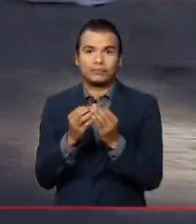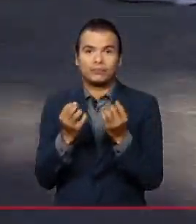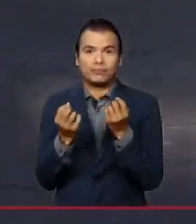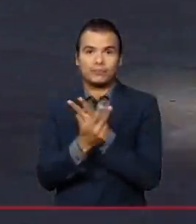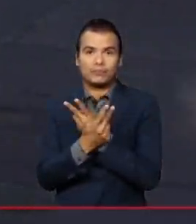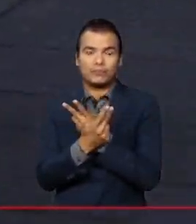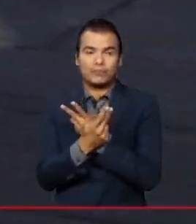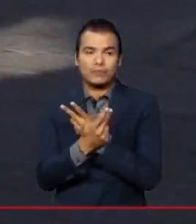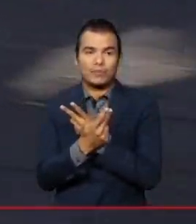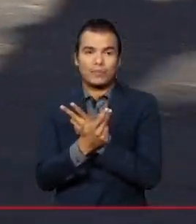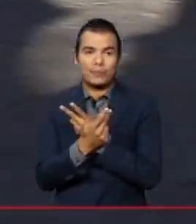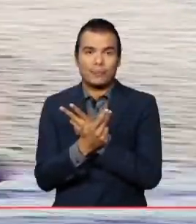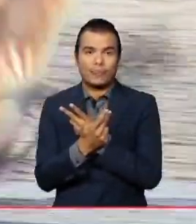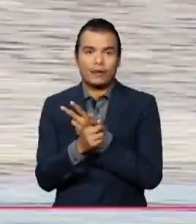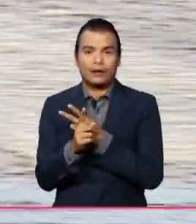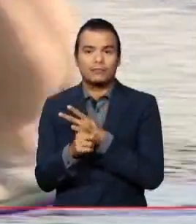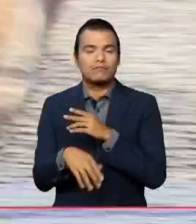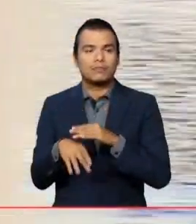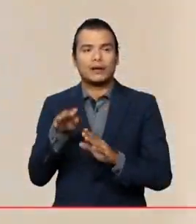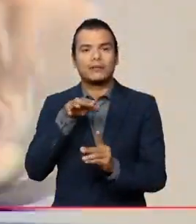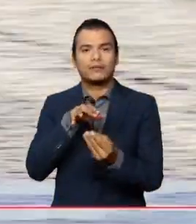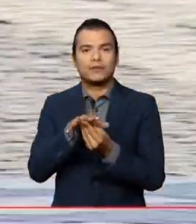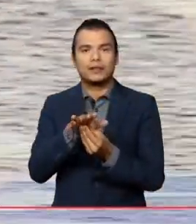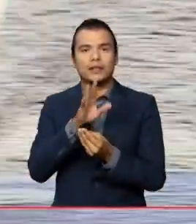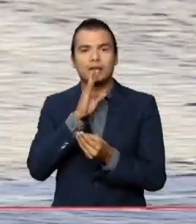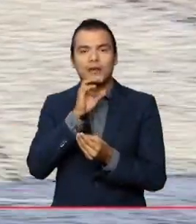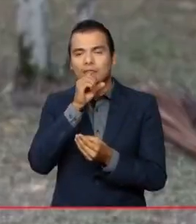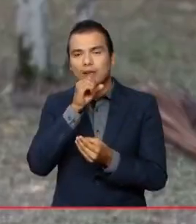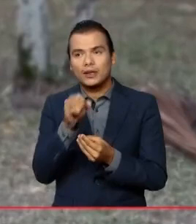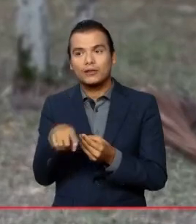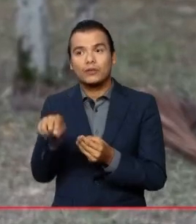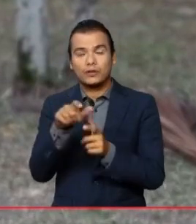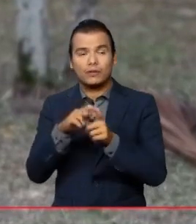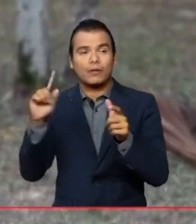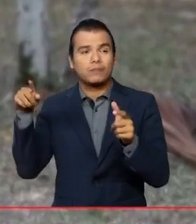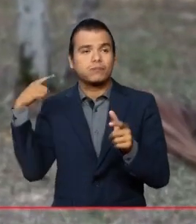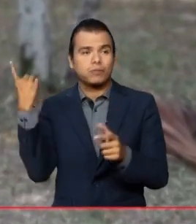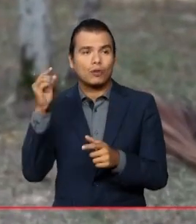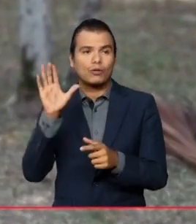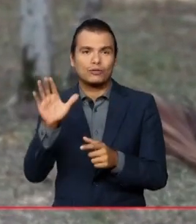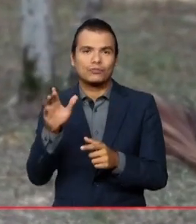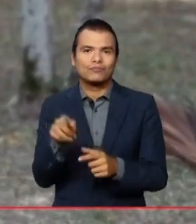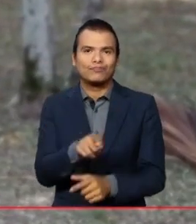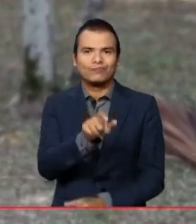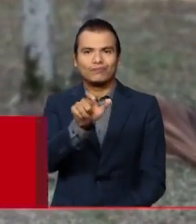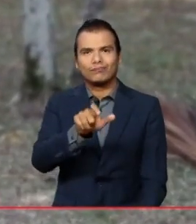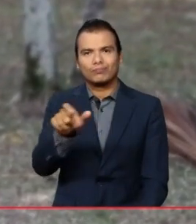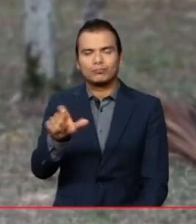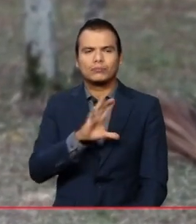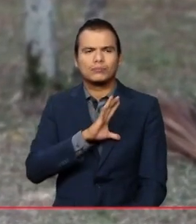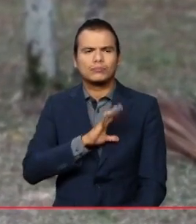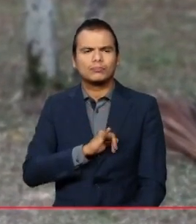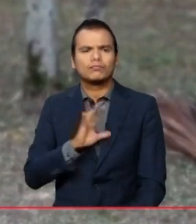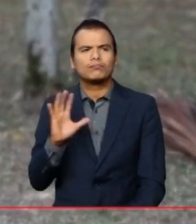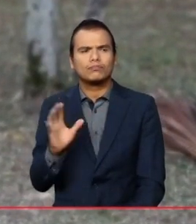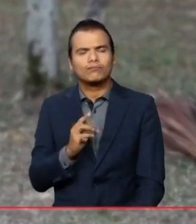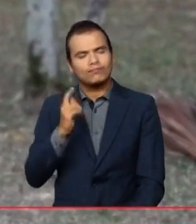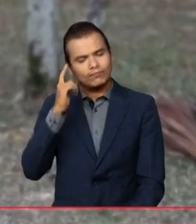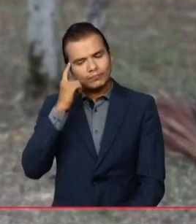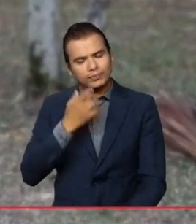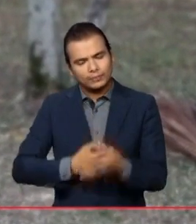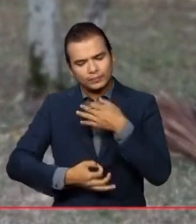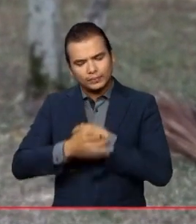las víctimas son los adultos mayores la invitación especial es a que todos los caleños y caleñas nos pongamos en la